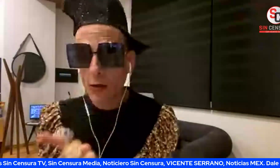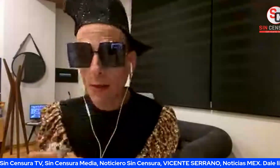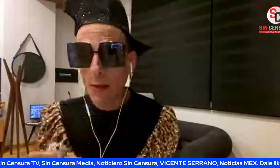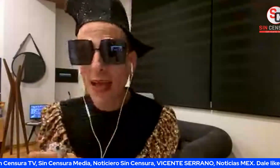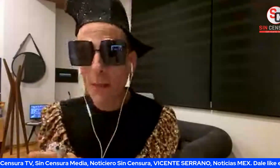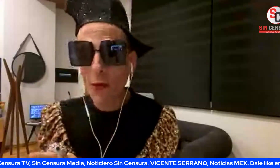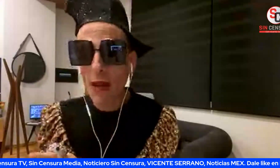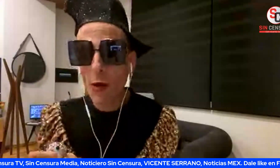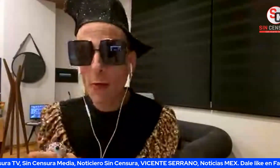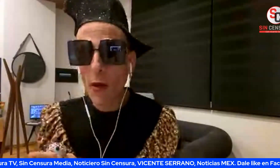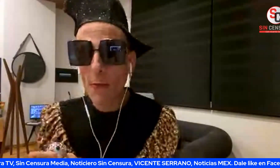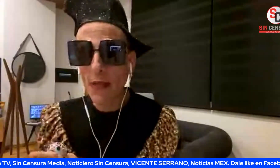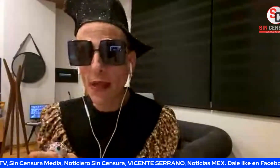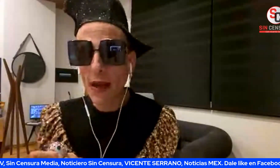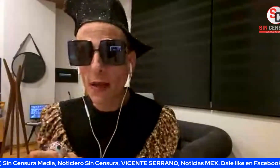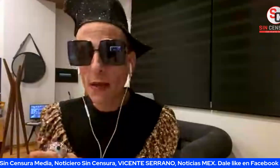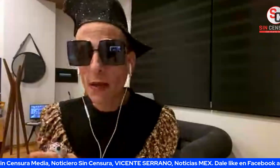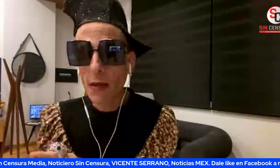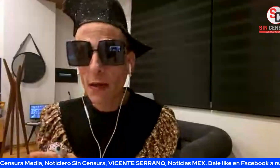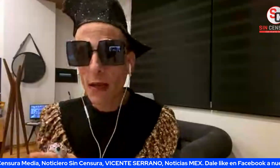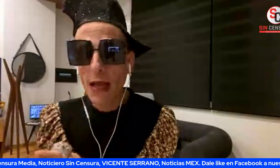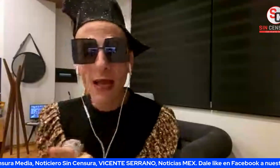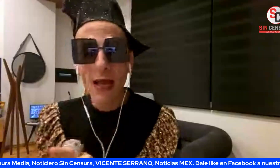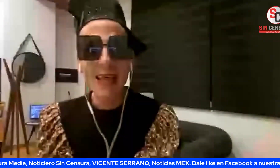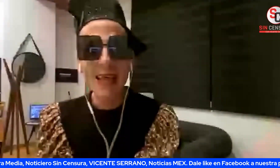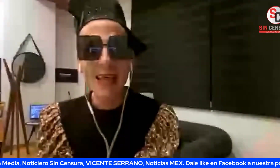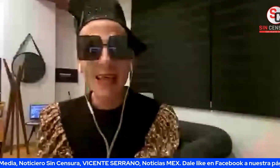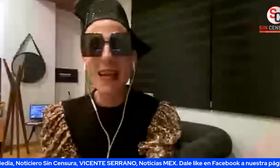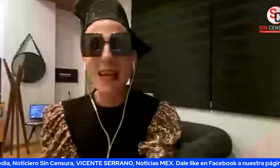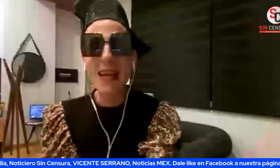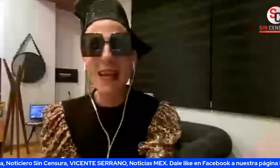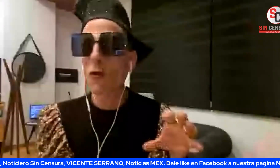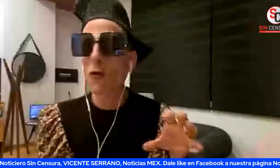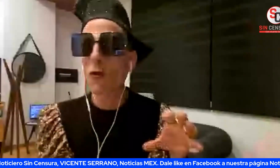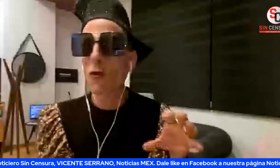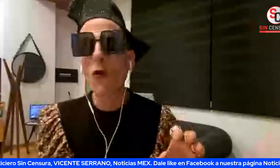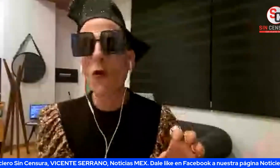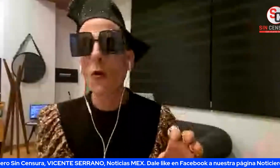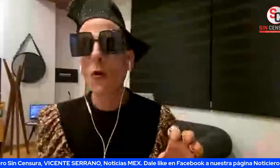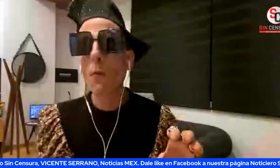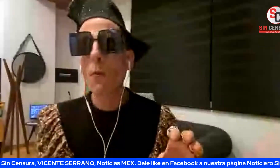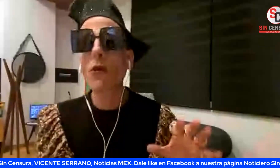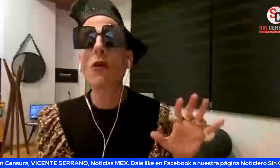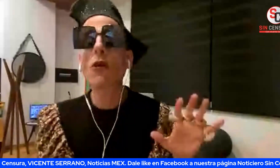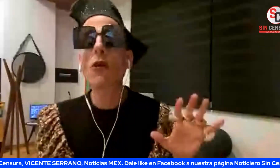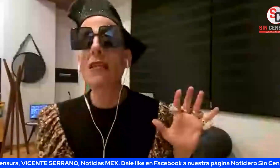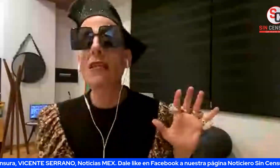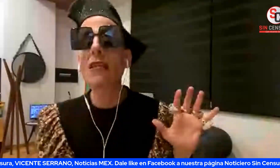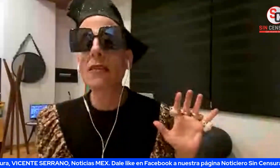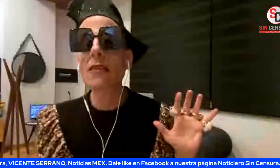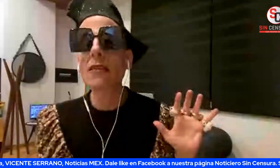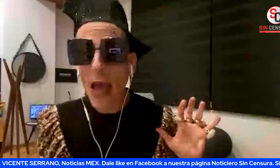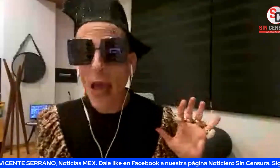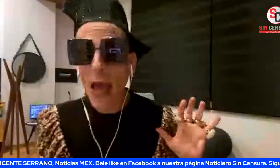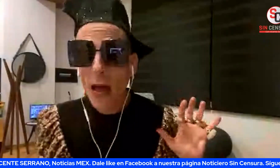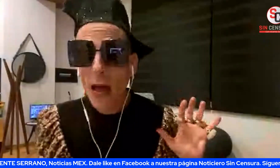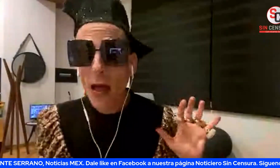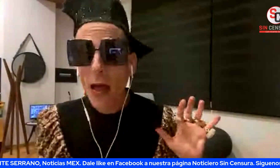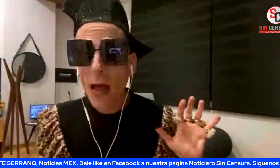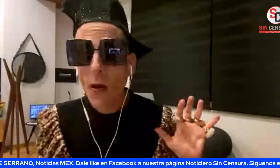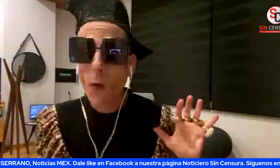como sabrían que podrían volverlo a perder, se dedicarían a saquearlo todo. Por si otra vez les toca